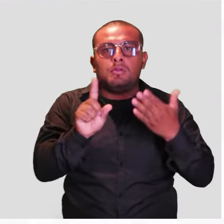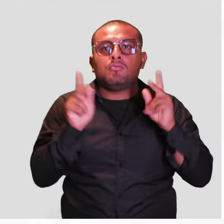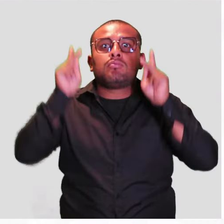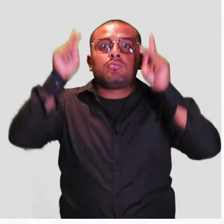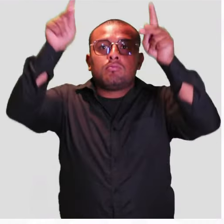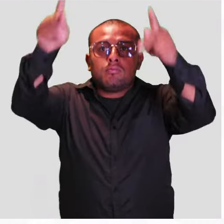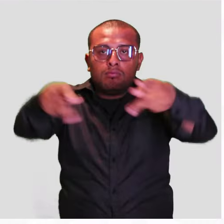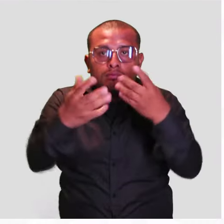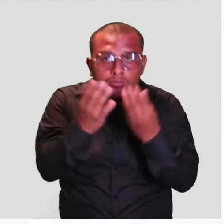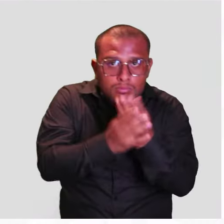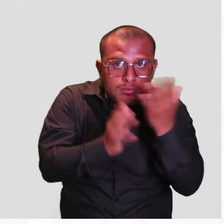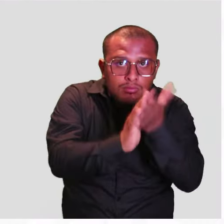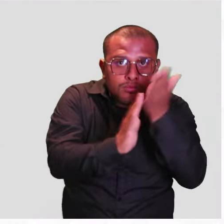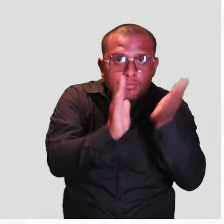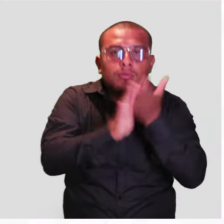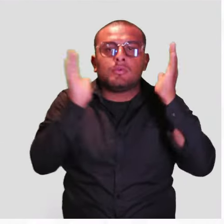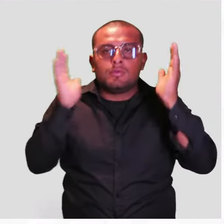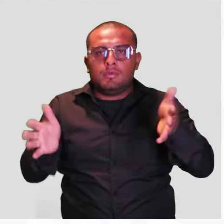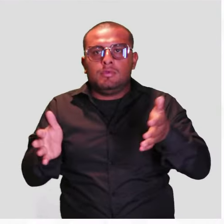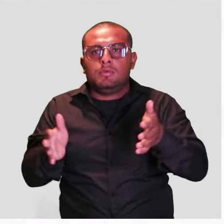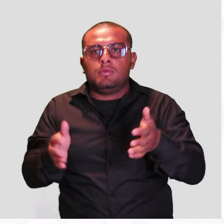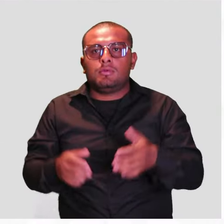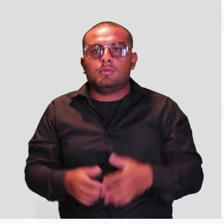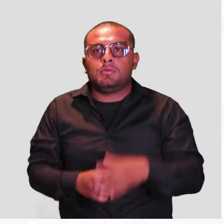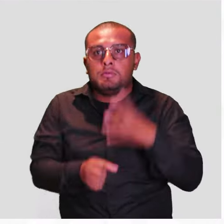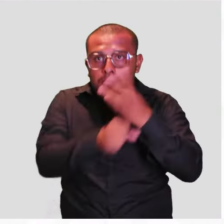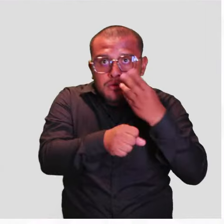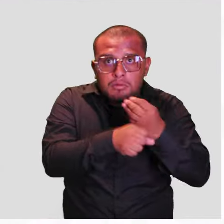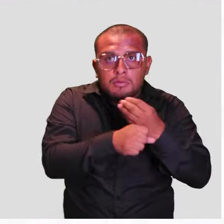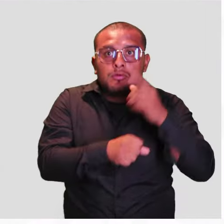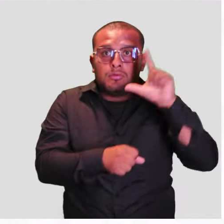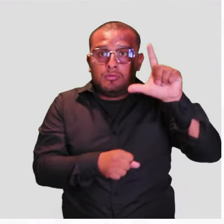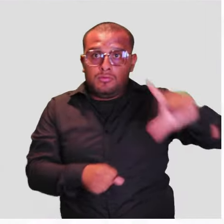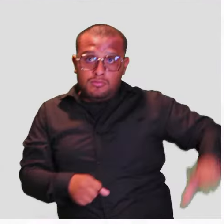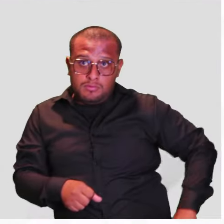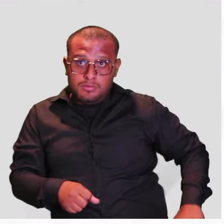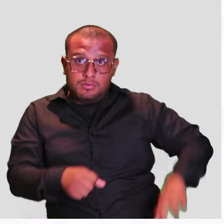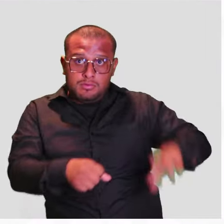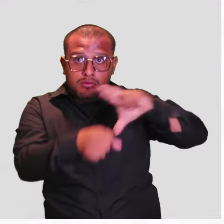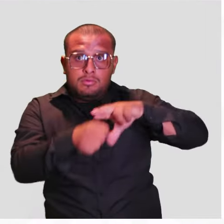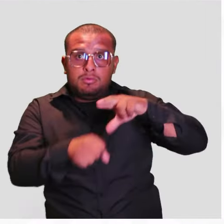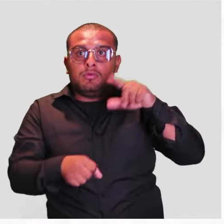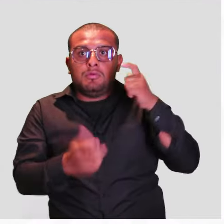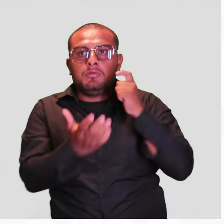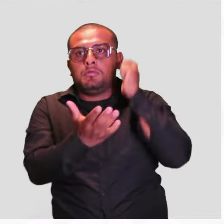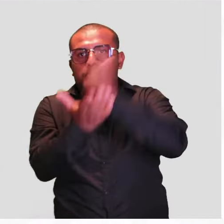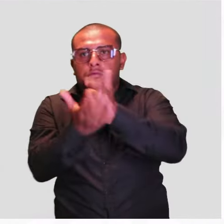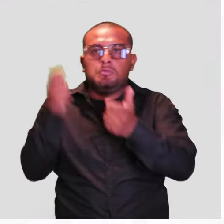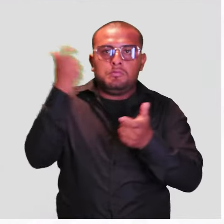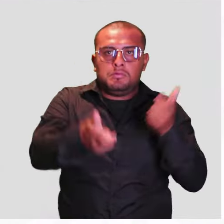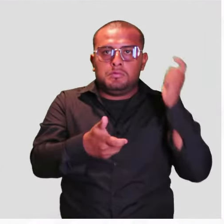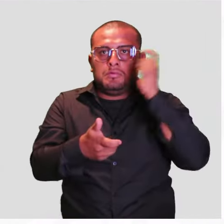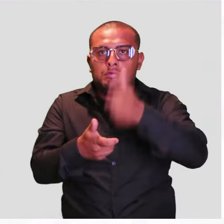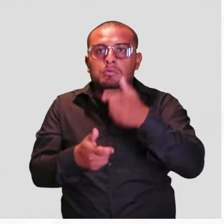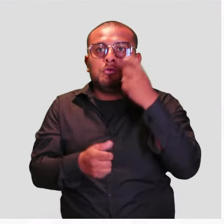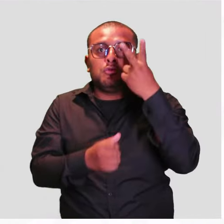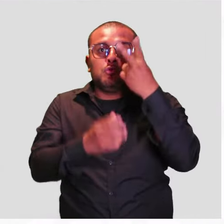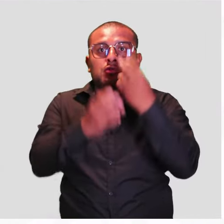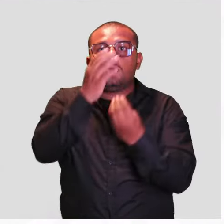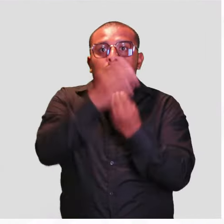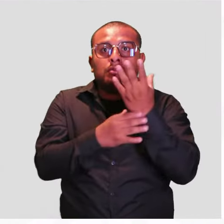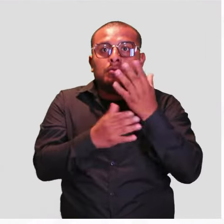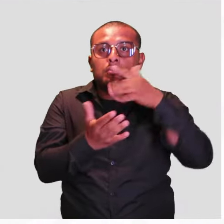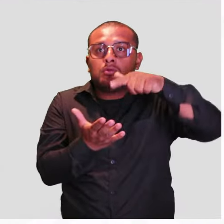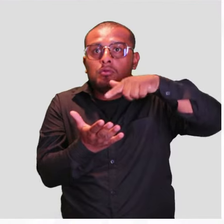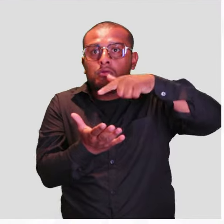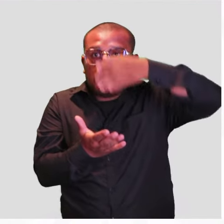del Ferrocarril a la altura del Puente Fierro. En coinversión con gobierno del estado, hemos hecho 2 nuevas estaciones de bomberos que no se habían hecho en